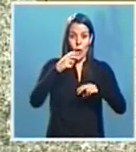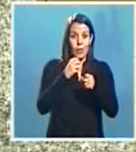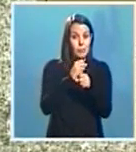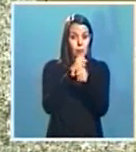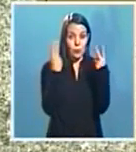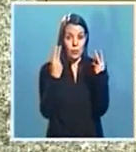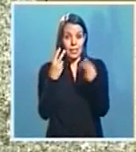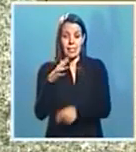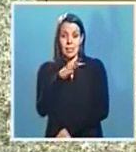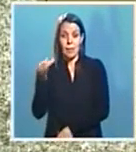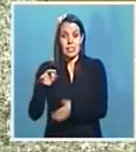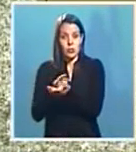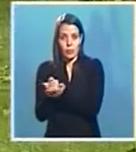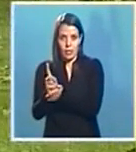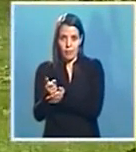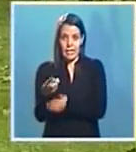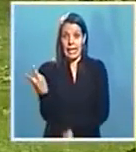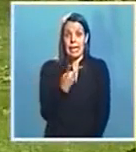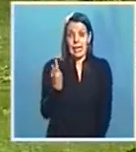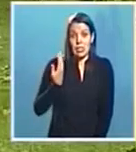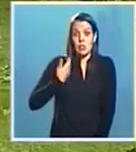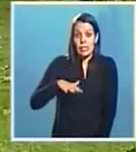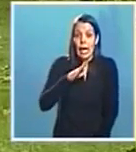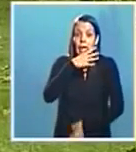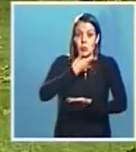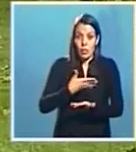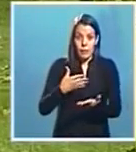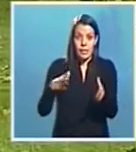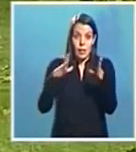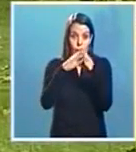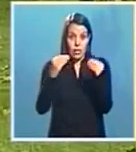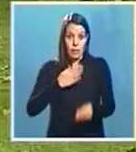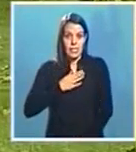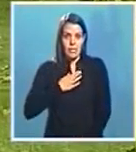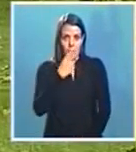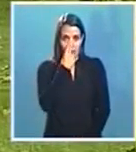en Topografía. Ambas as dúas titulacións impártense na actualidade na Escola Politécnica Superior de Lugo.